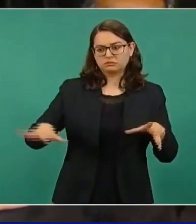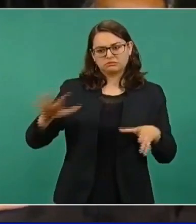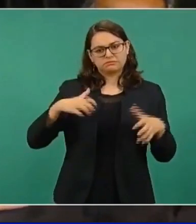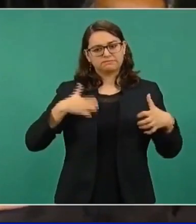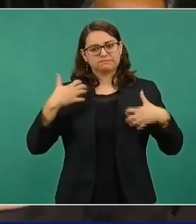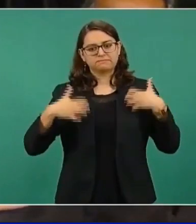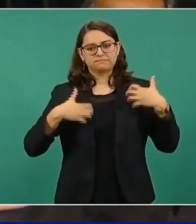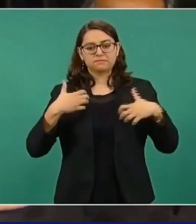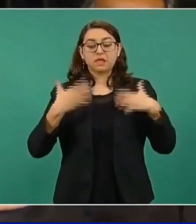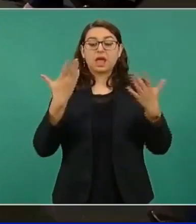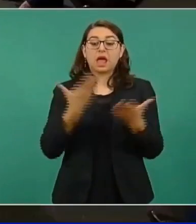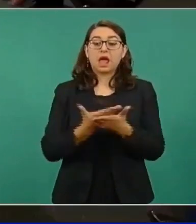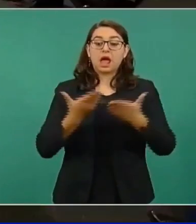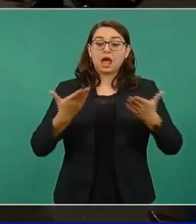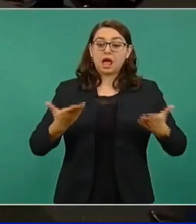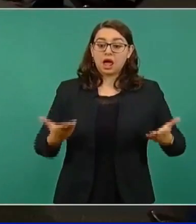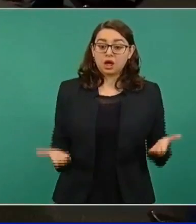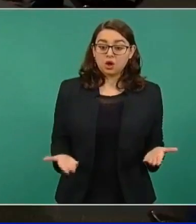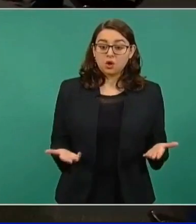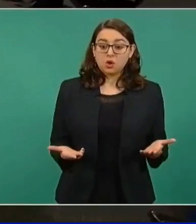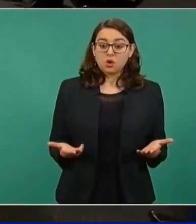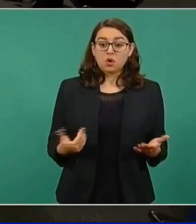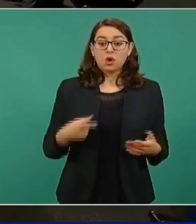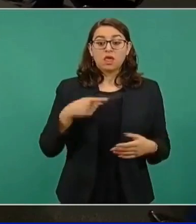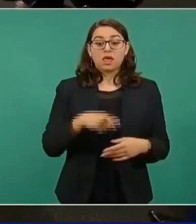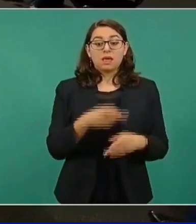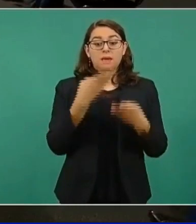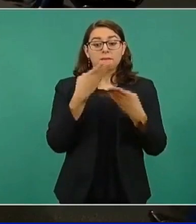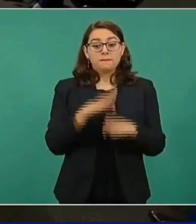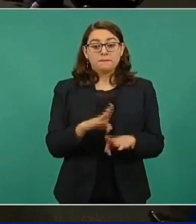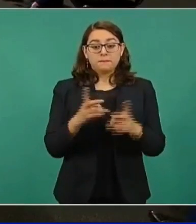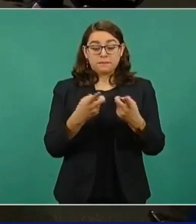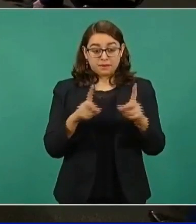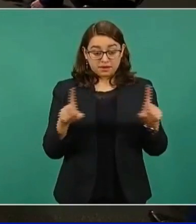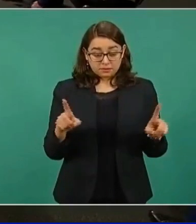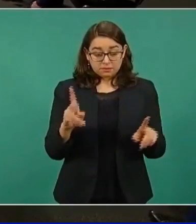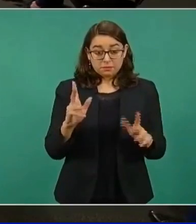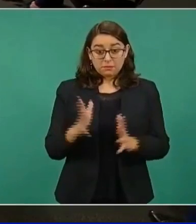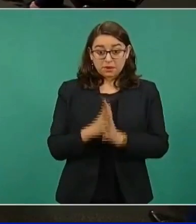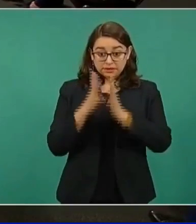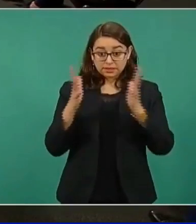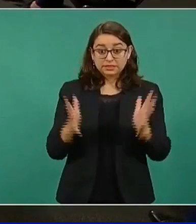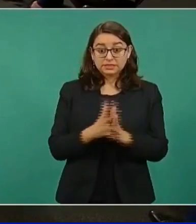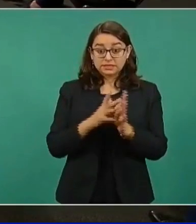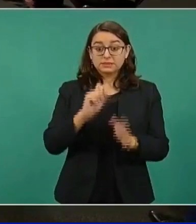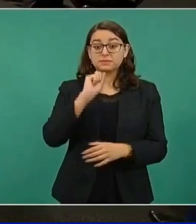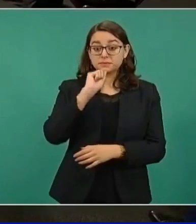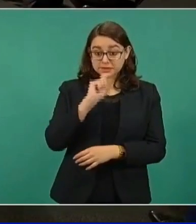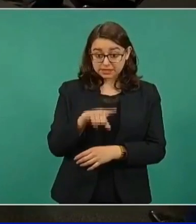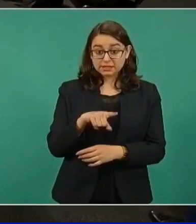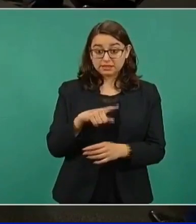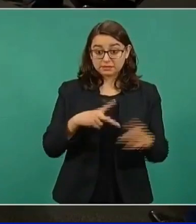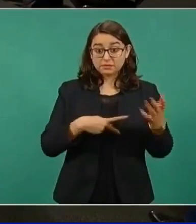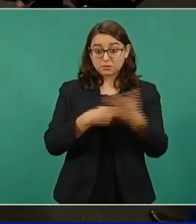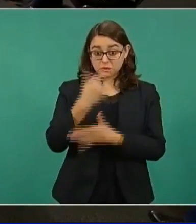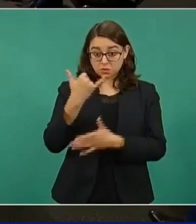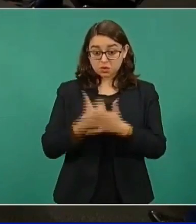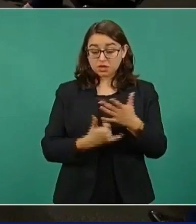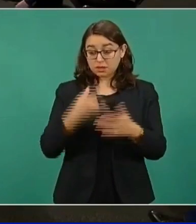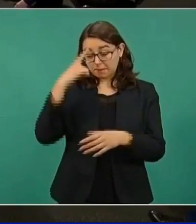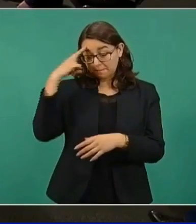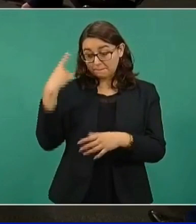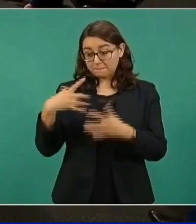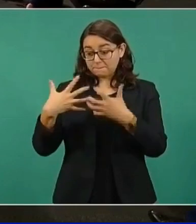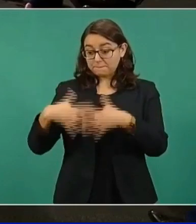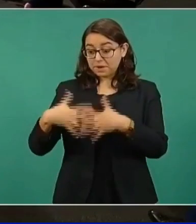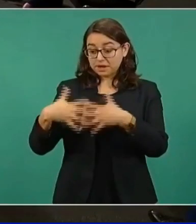a participar la banca de desarrollo en el proyecto de modernizar